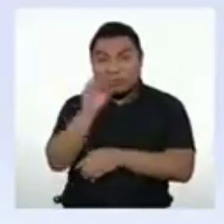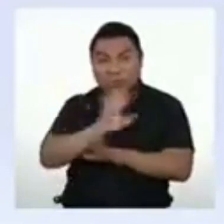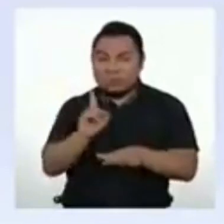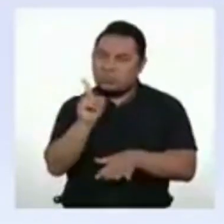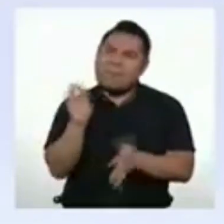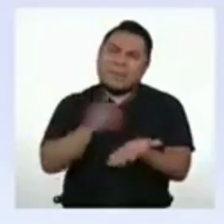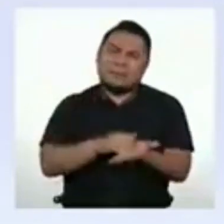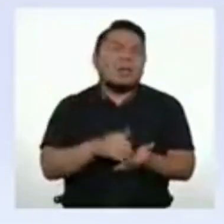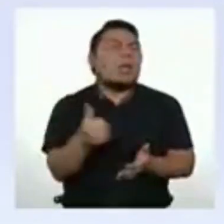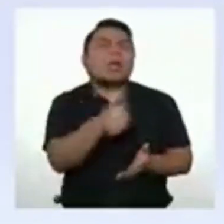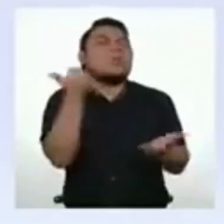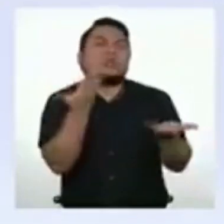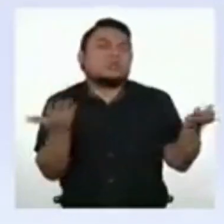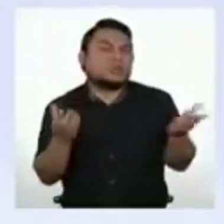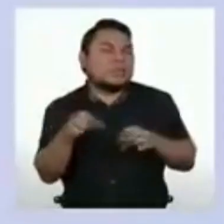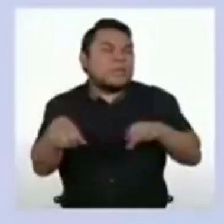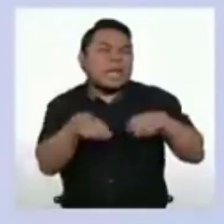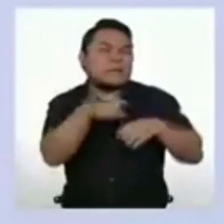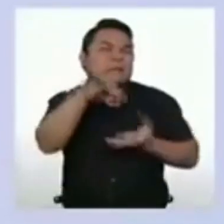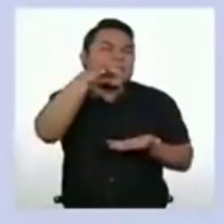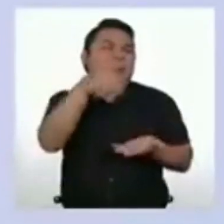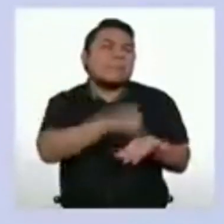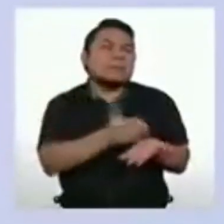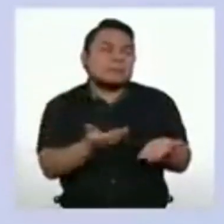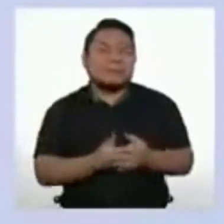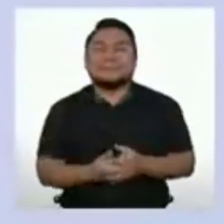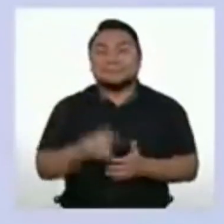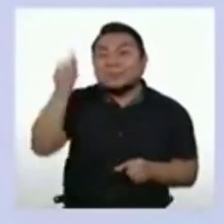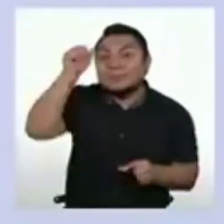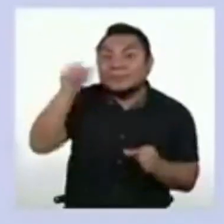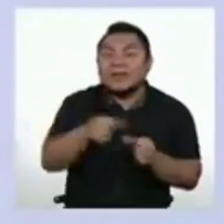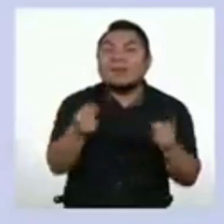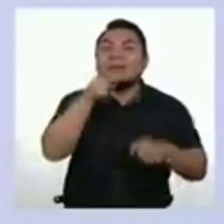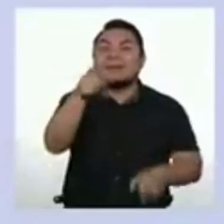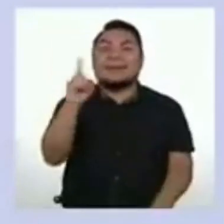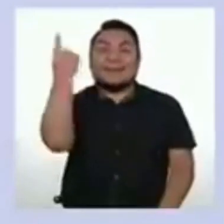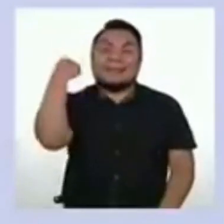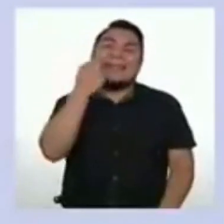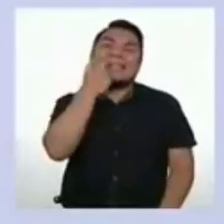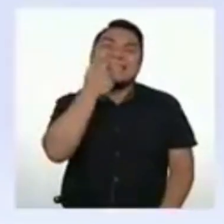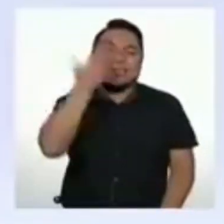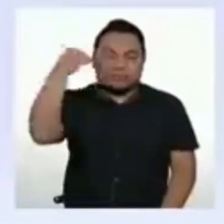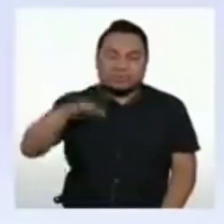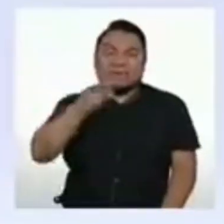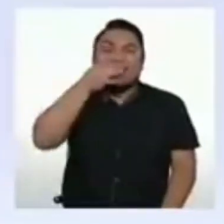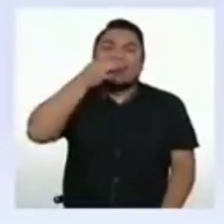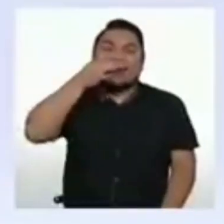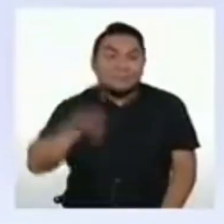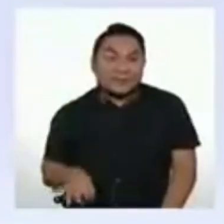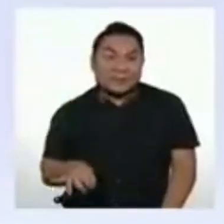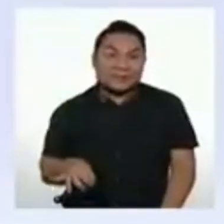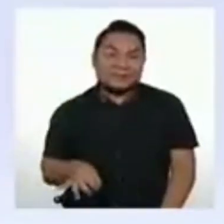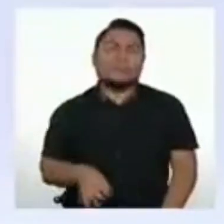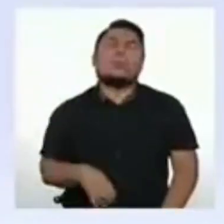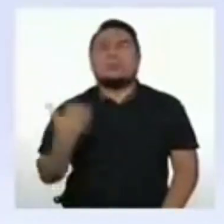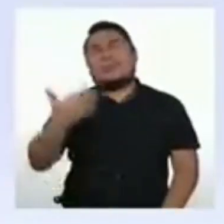¿Y entonces qué otras funciones tiene la sal, profesor? ¿Te acuerdas cuando se te cayeron tus primeros dientes? Uy, profesor, eso